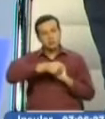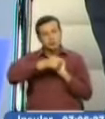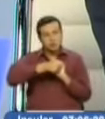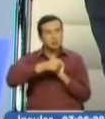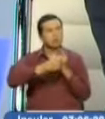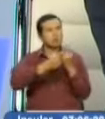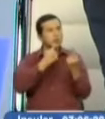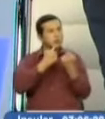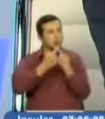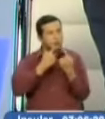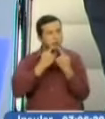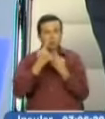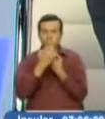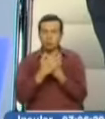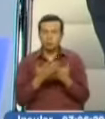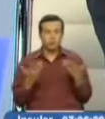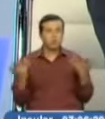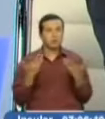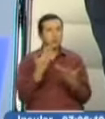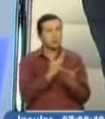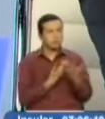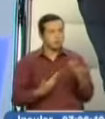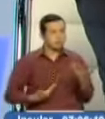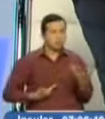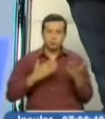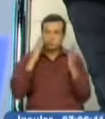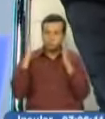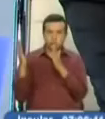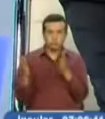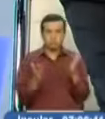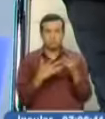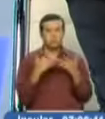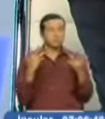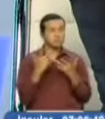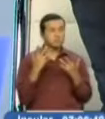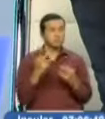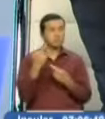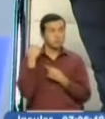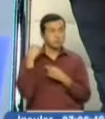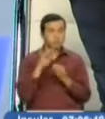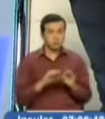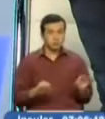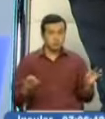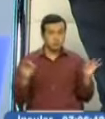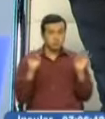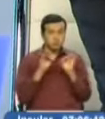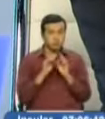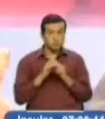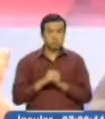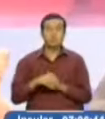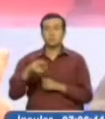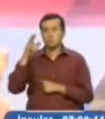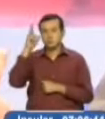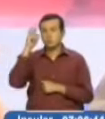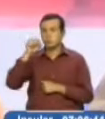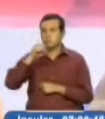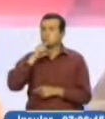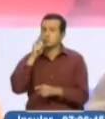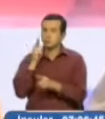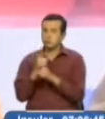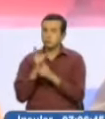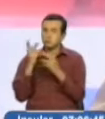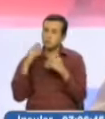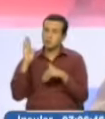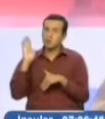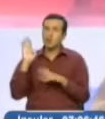de dialogar con todos y ser presidente para todos, ¿va a jugar un papel importante? Yo creo que sí, sin duda. Pero